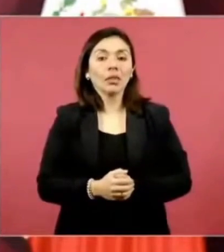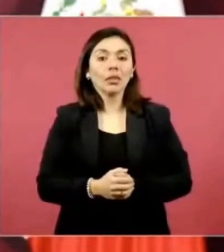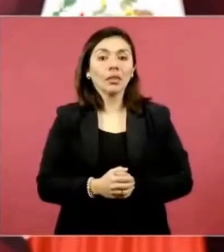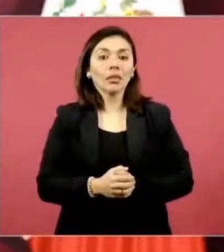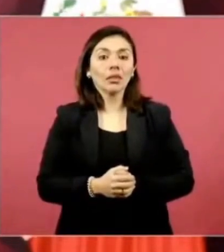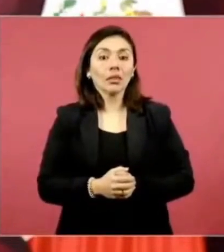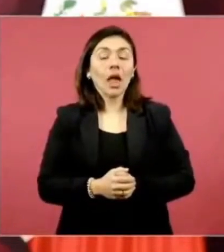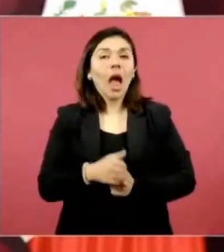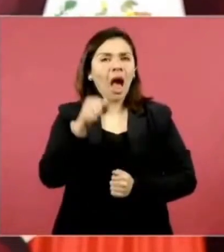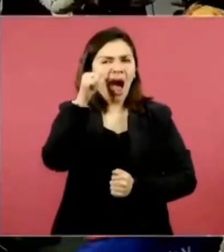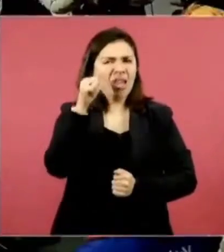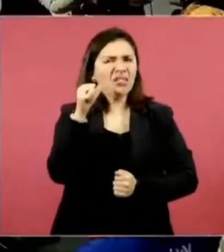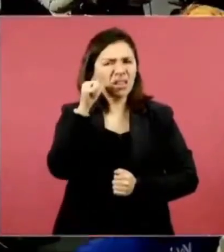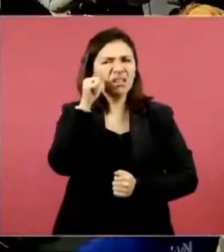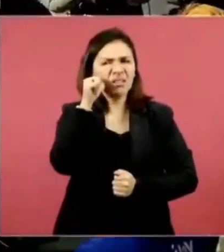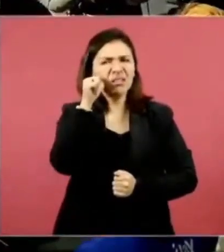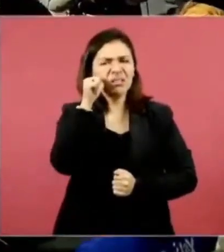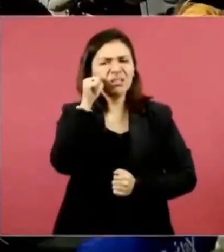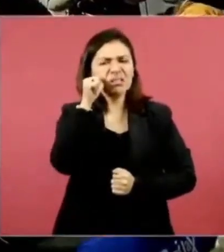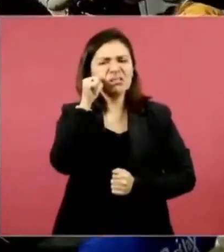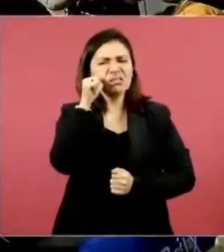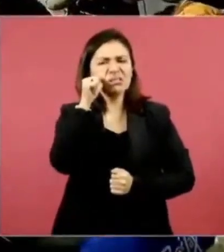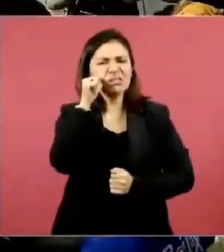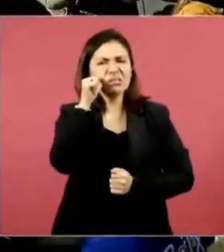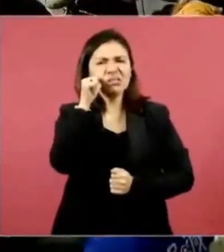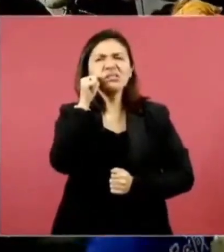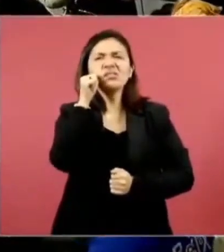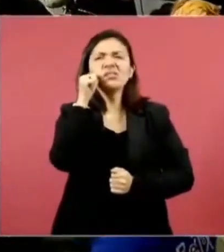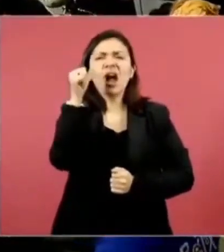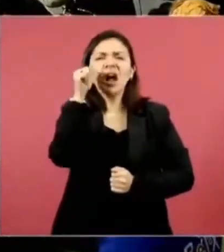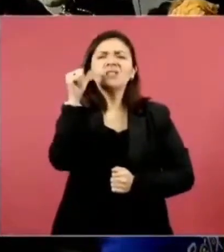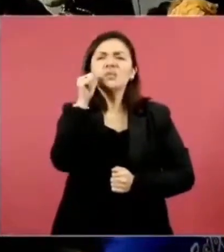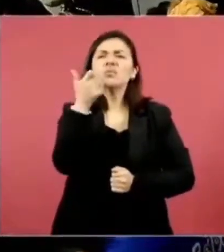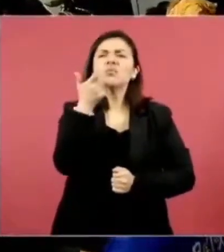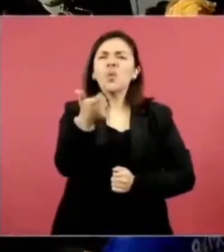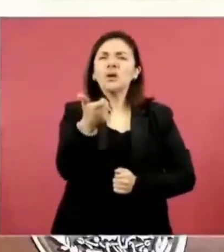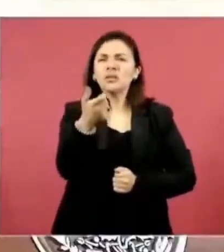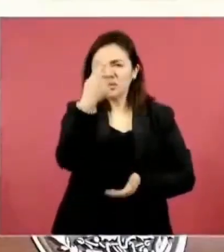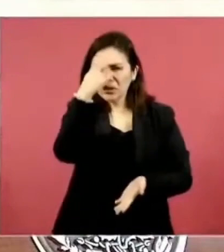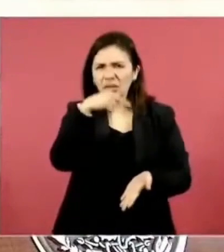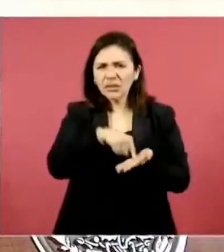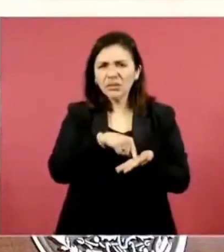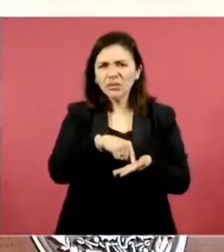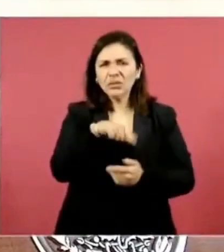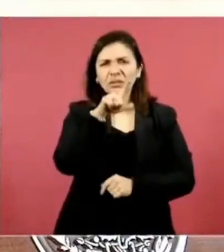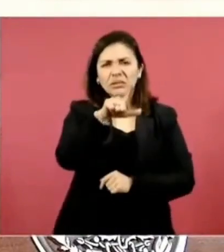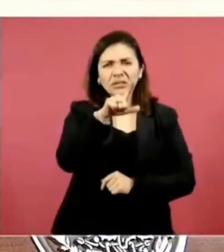Ayer estaba, a ver cómo está ahora, está a 17.